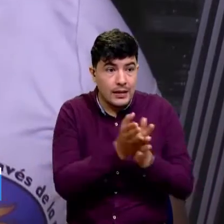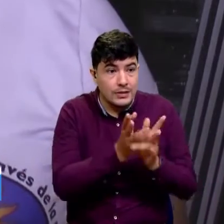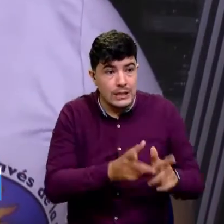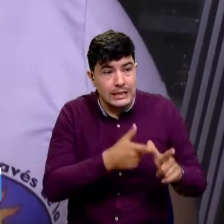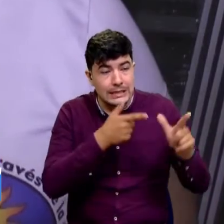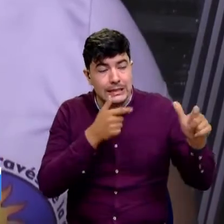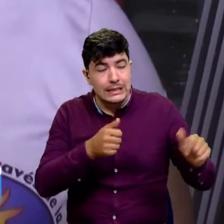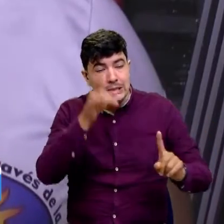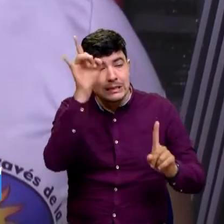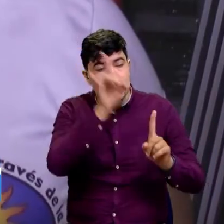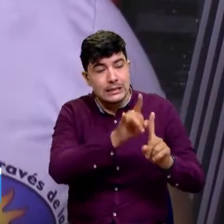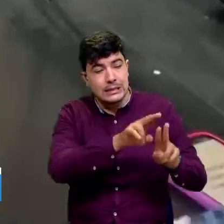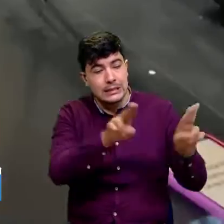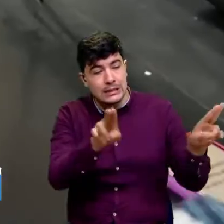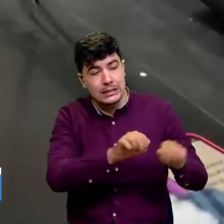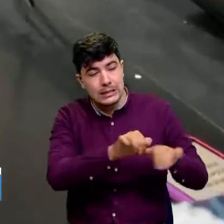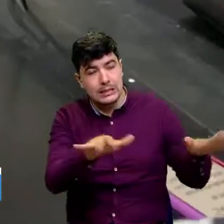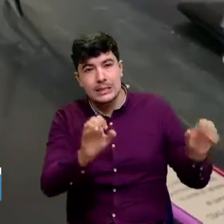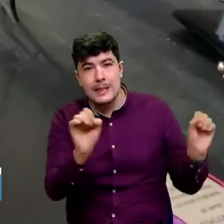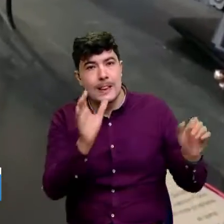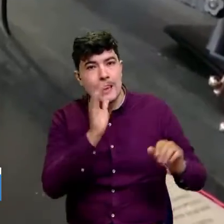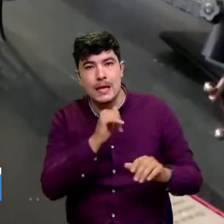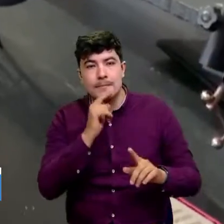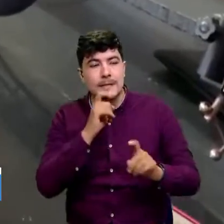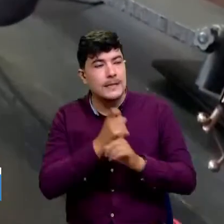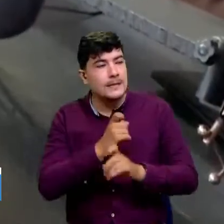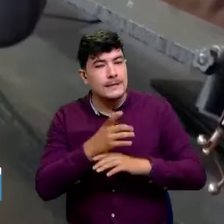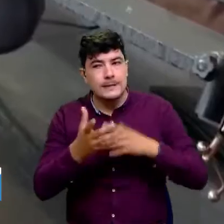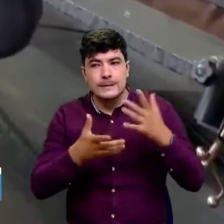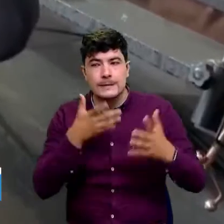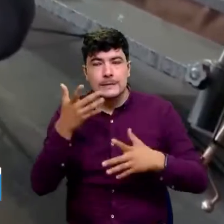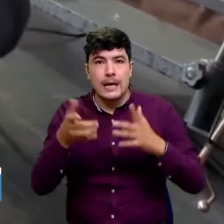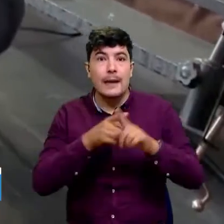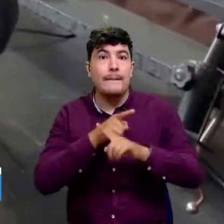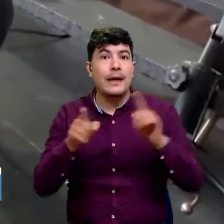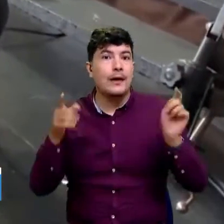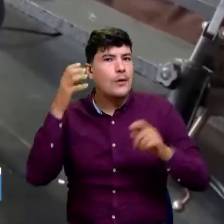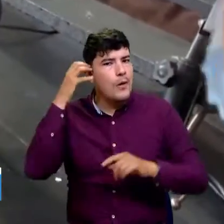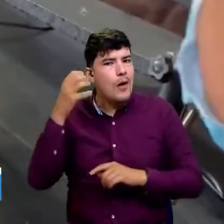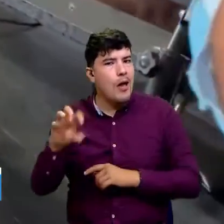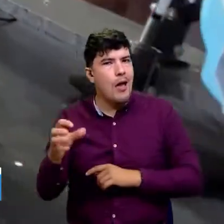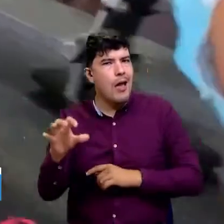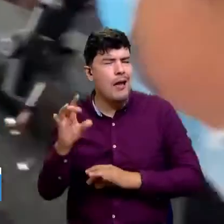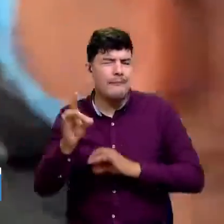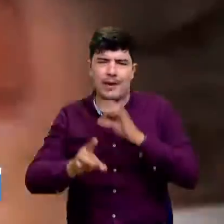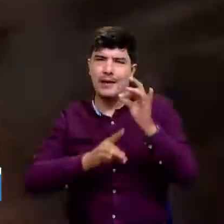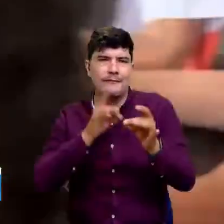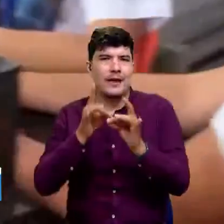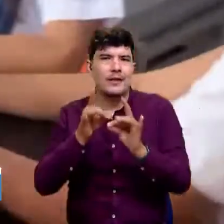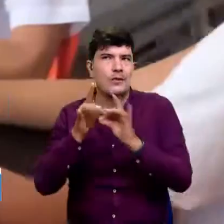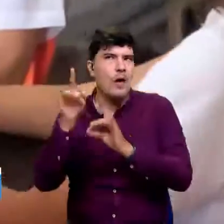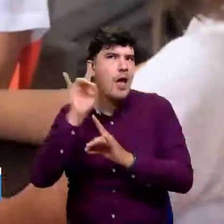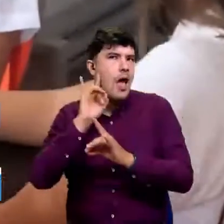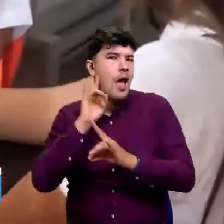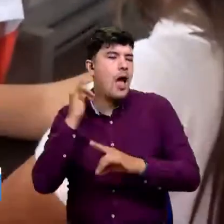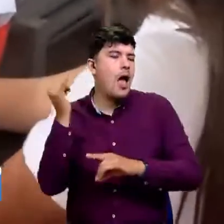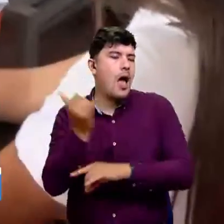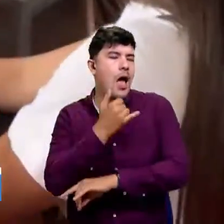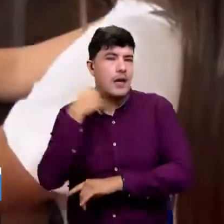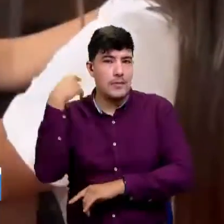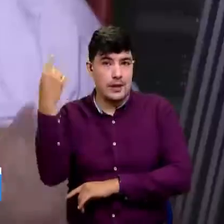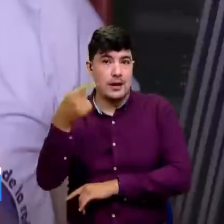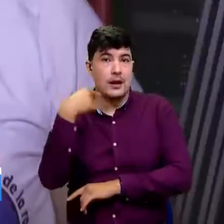tenían conectividad habían muchas dificultades la señora de marismas pero la radio era excelente y de esta manera todos los profes